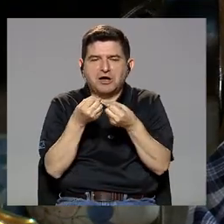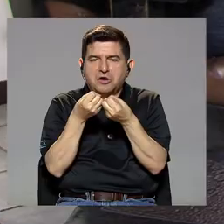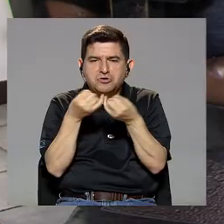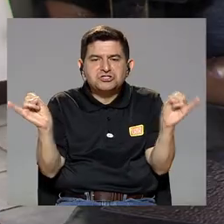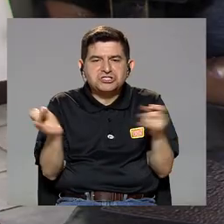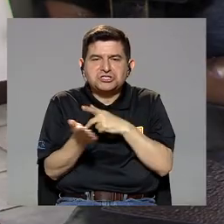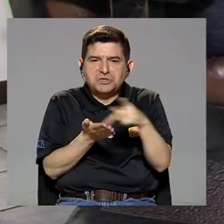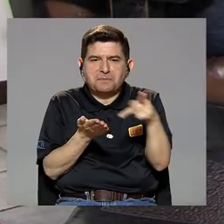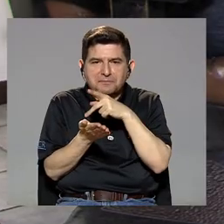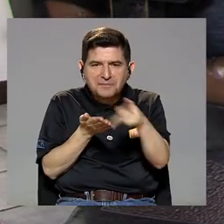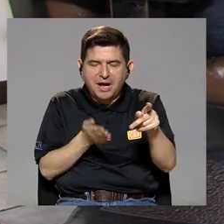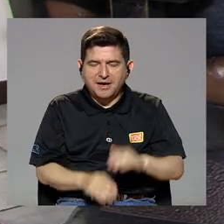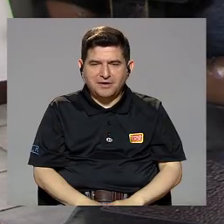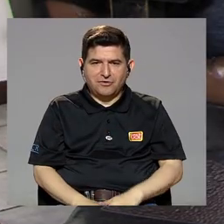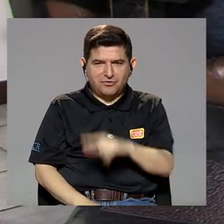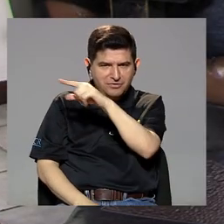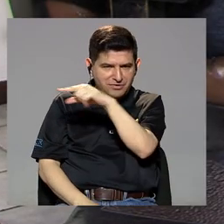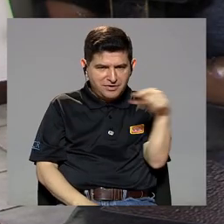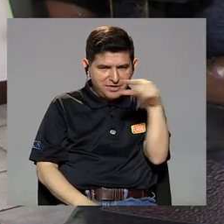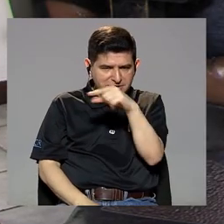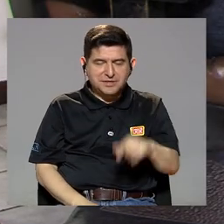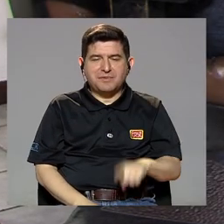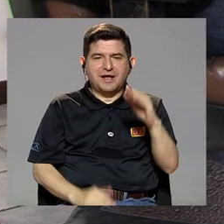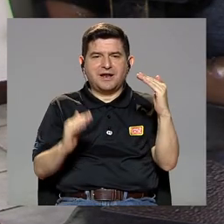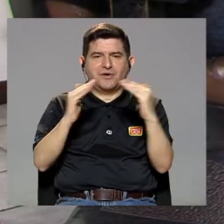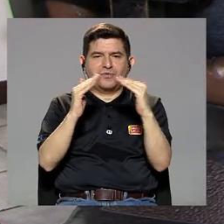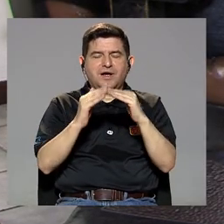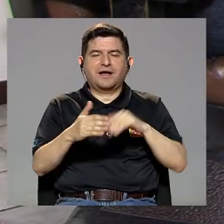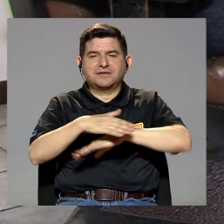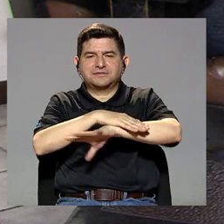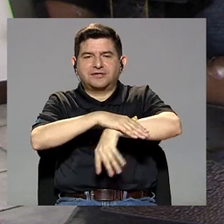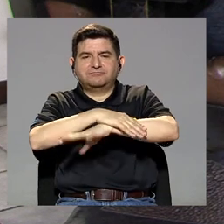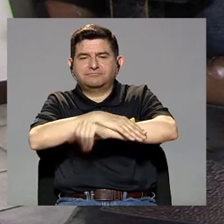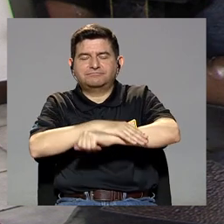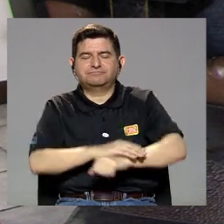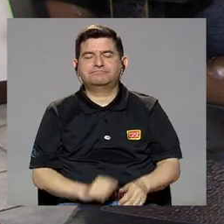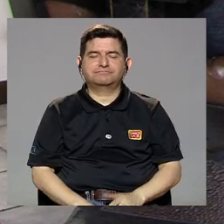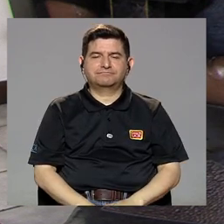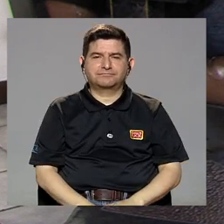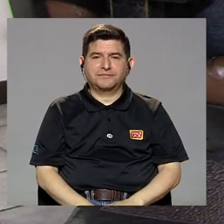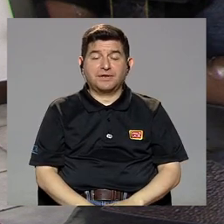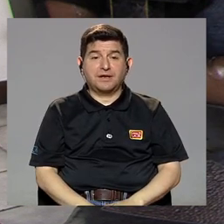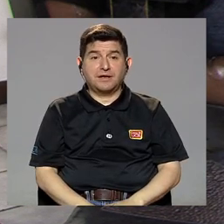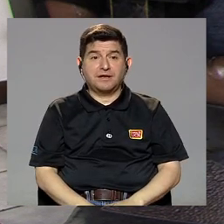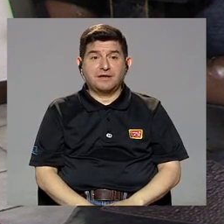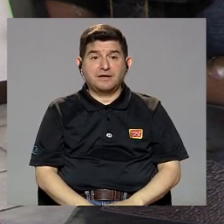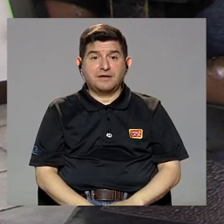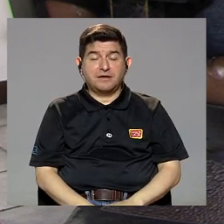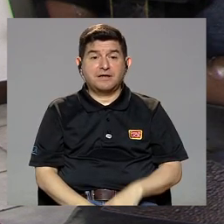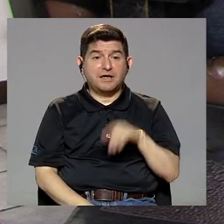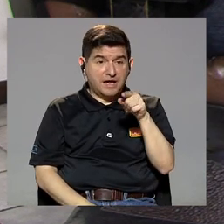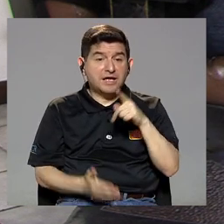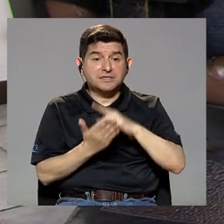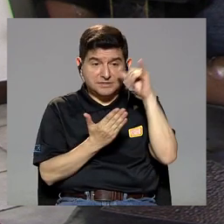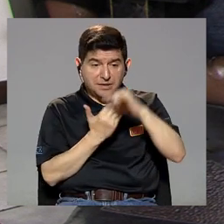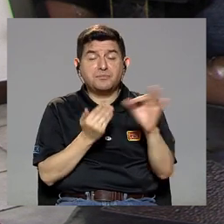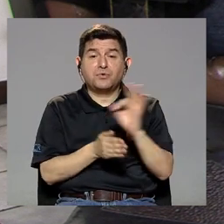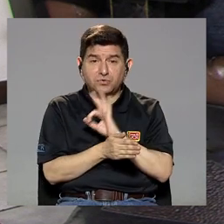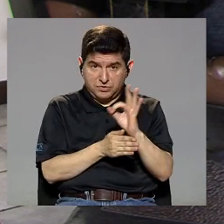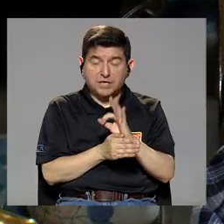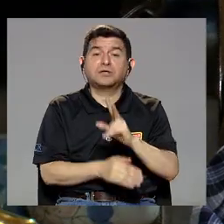y todas las semanas se rifaba una casa y aunque parezca mentira es el proyecto funcionó